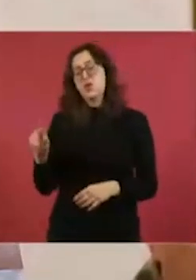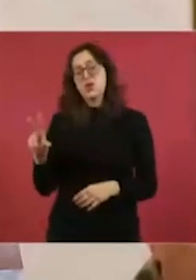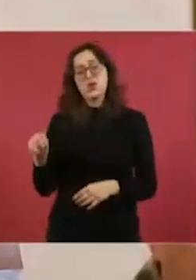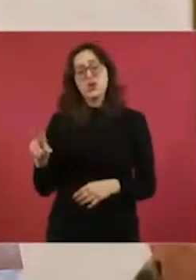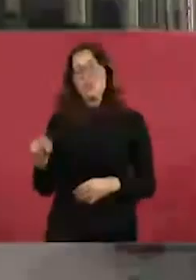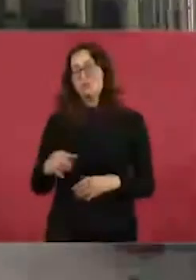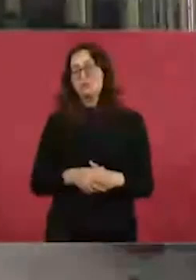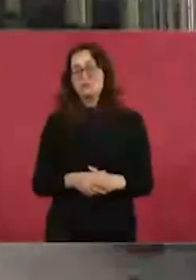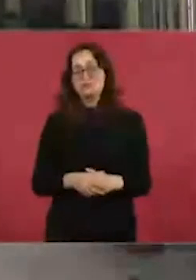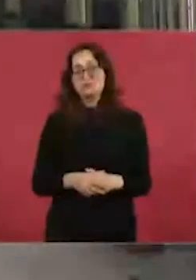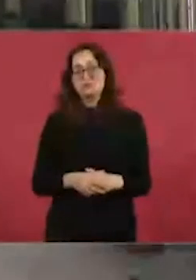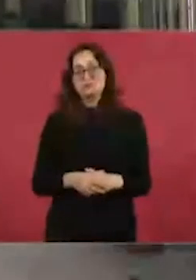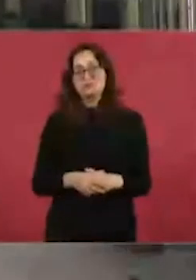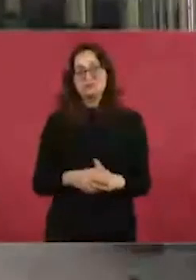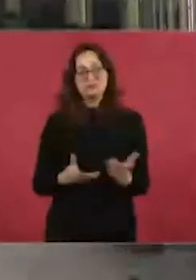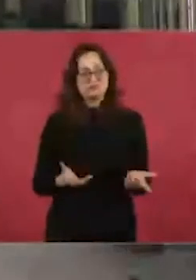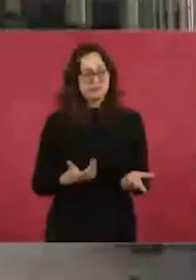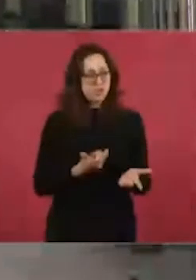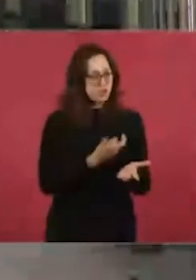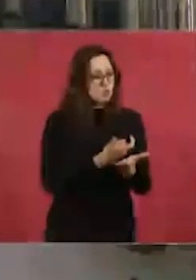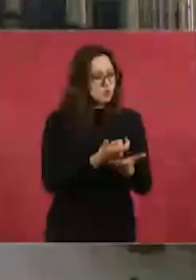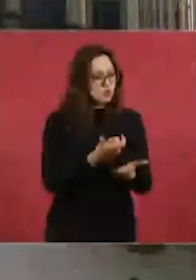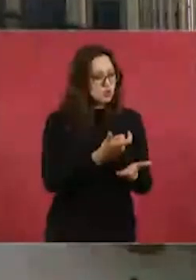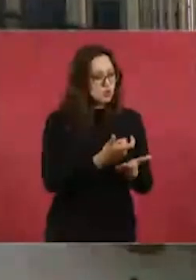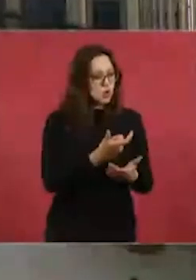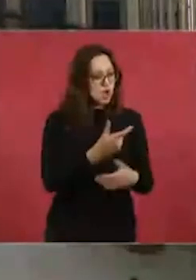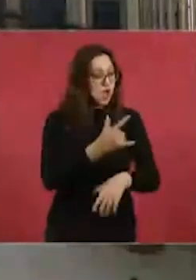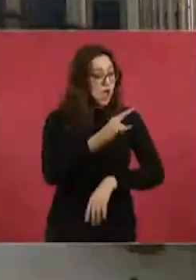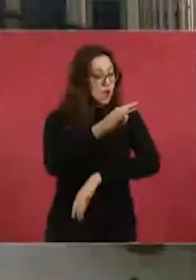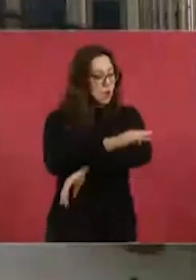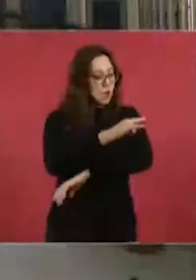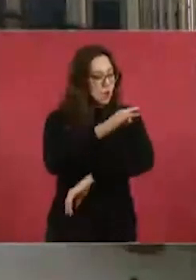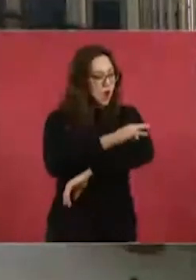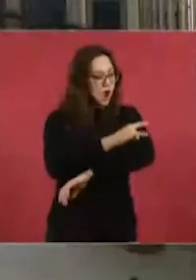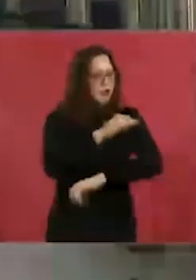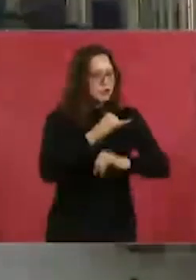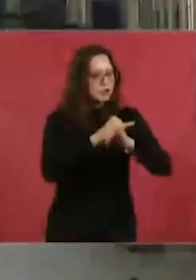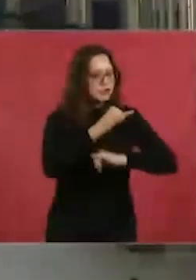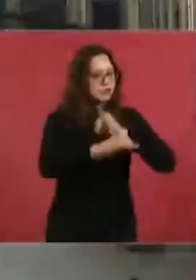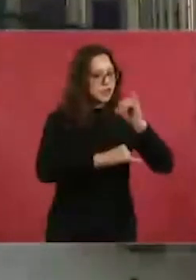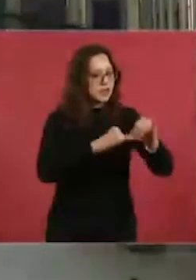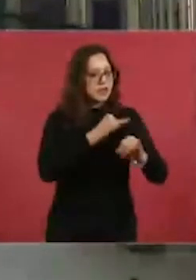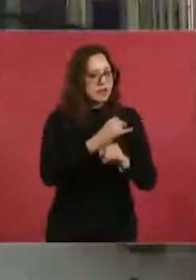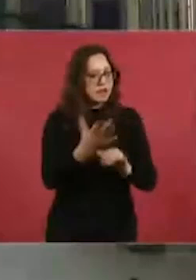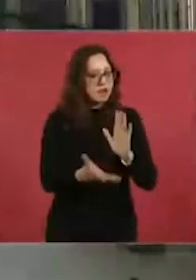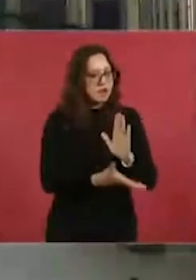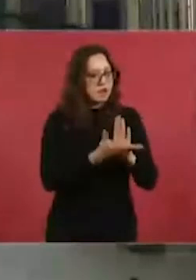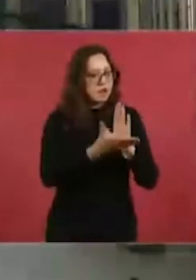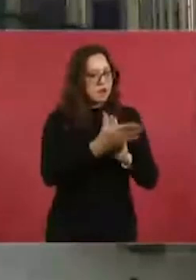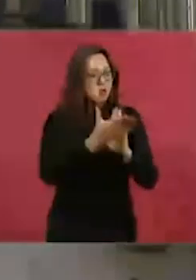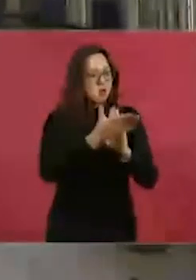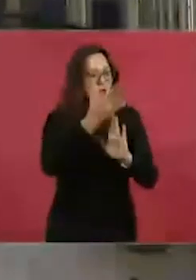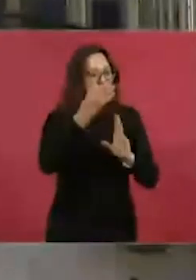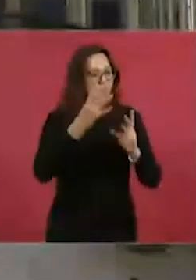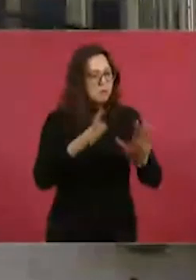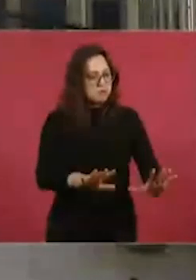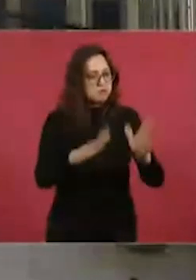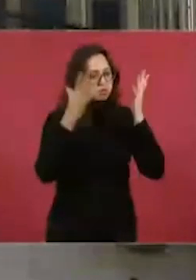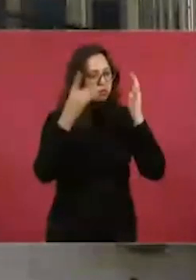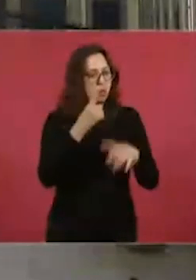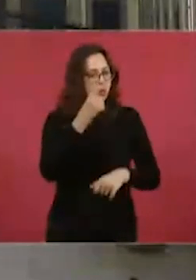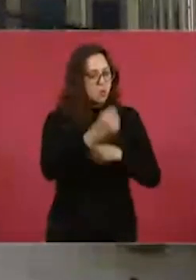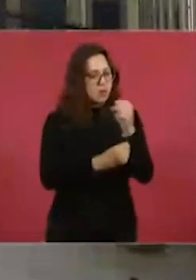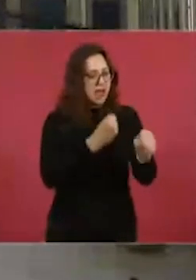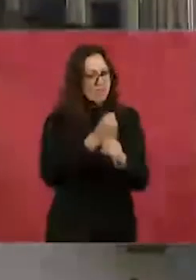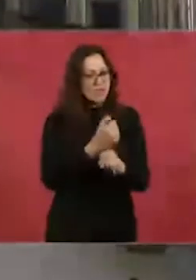continúan trabajando para su liberación. Además, comento que bueno, no solo es este, este otro, es otra